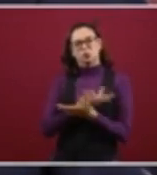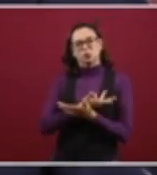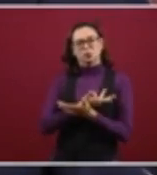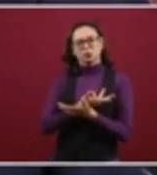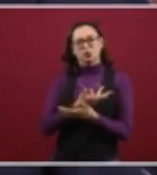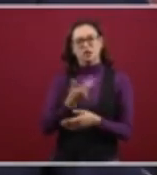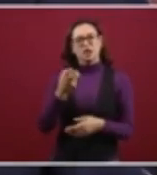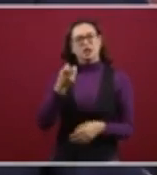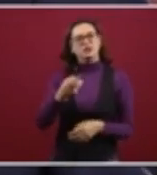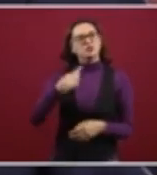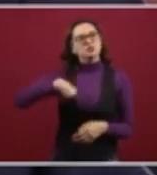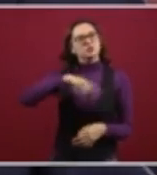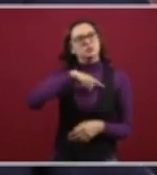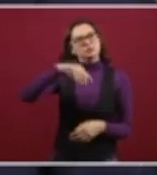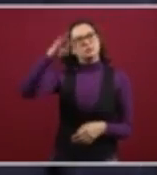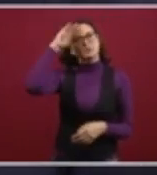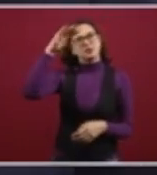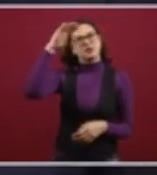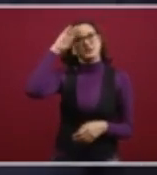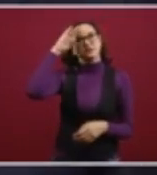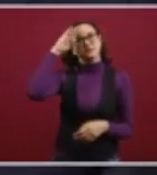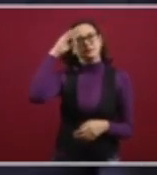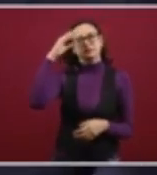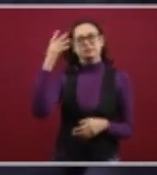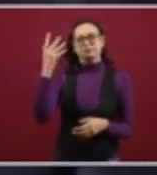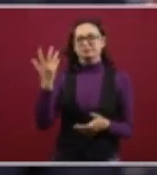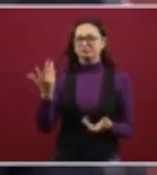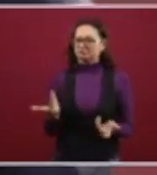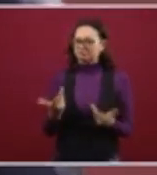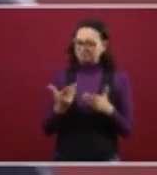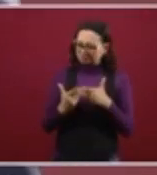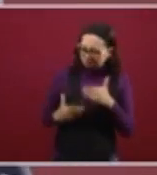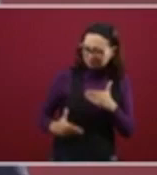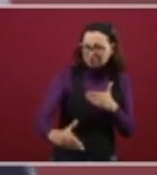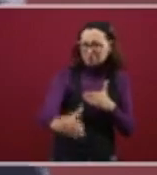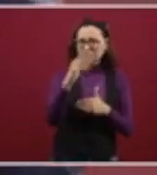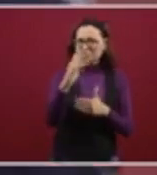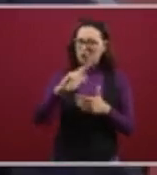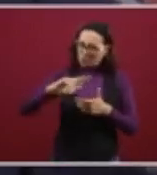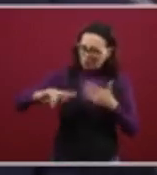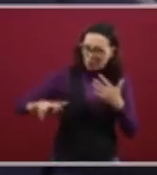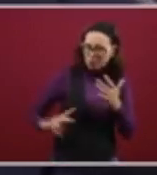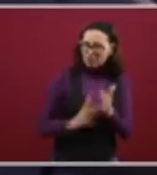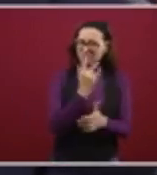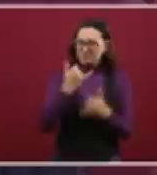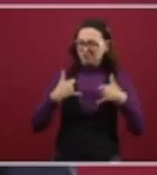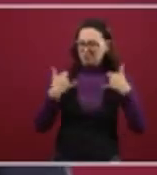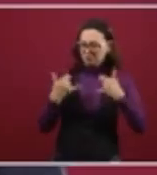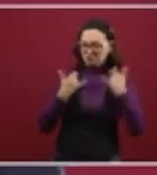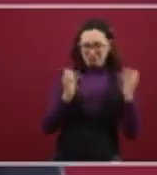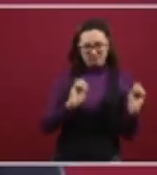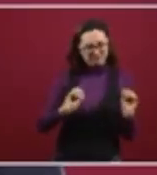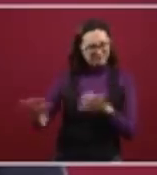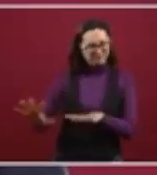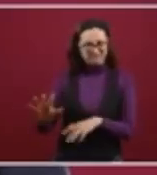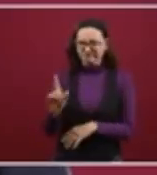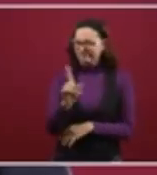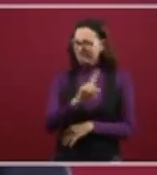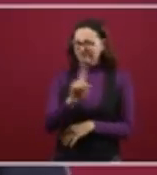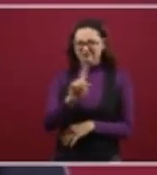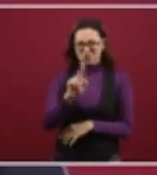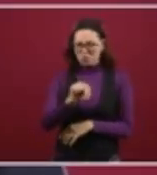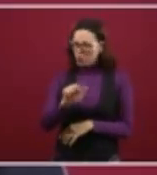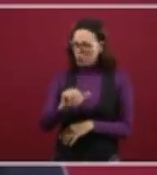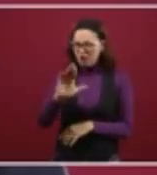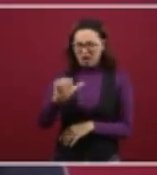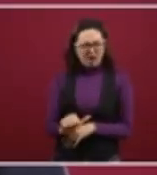pensamos que nunca más abandonar a los jóvenes, atender a los jóvenes,